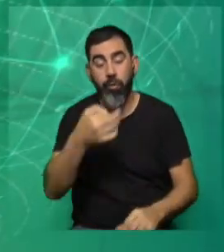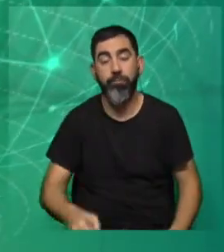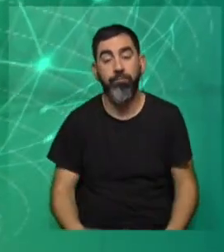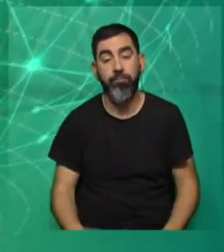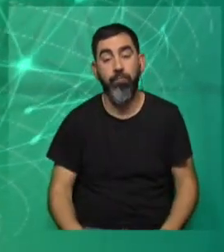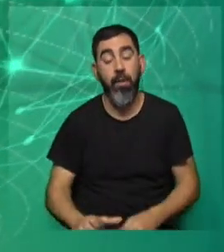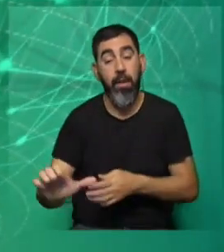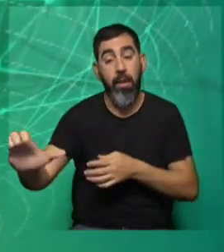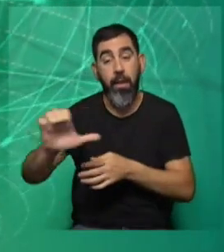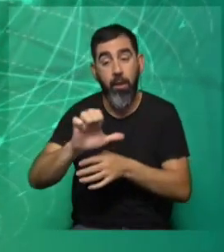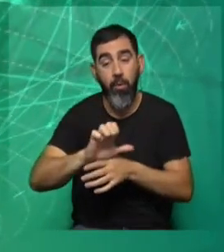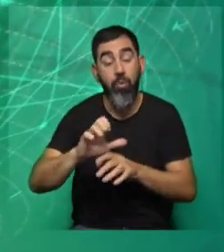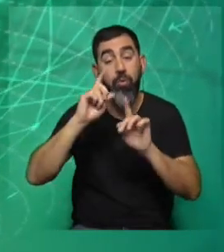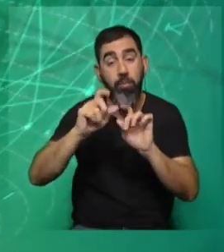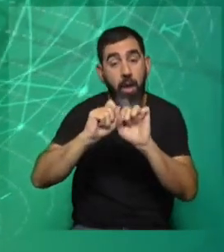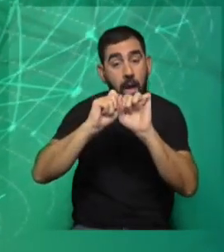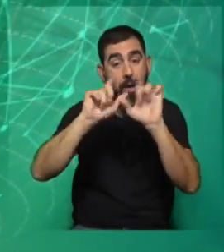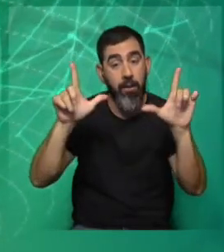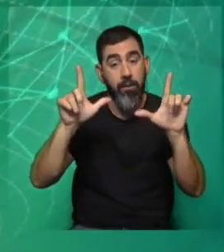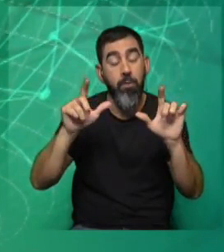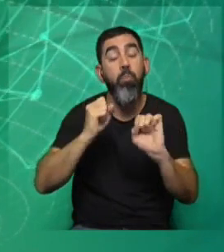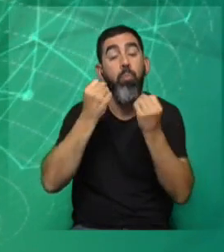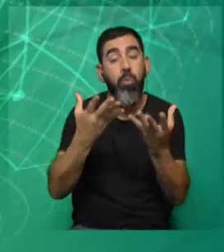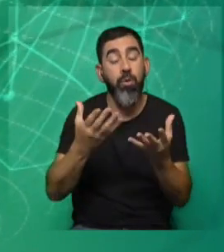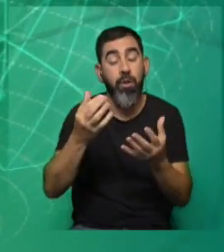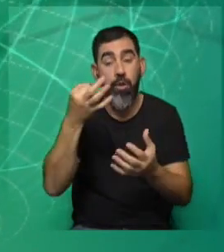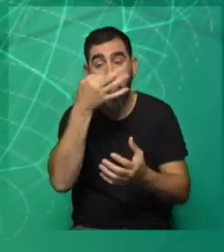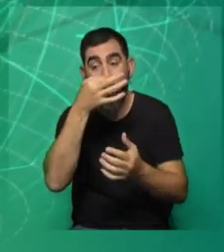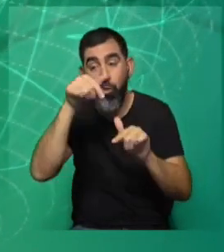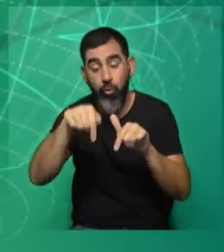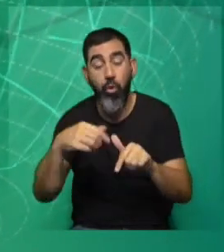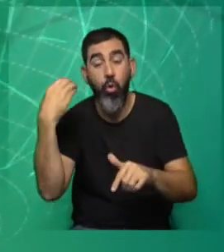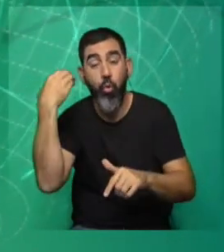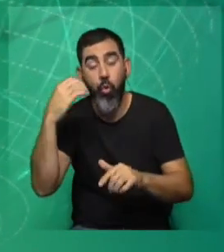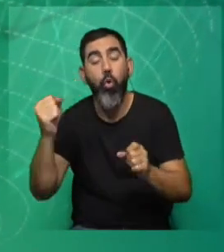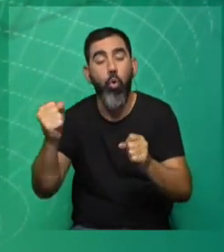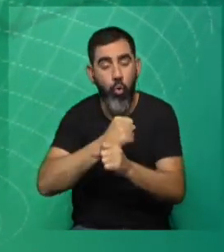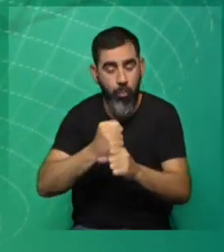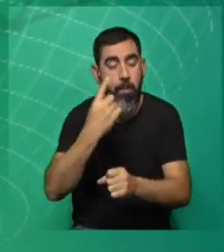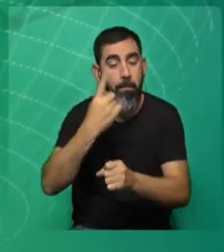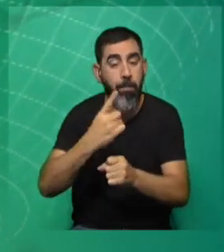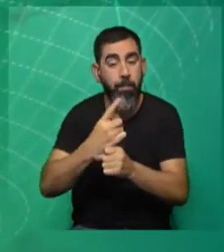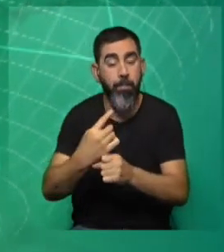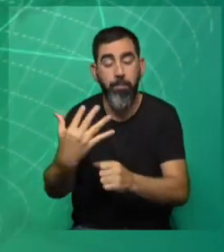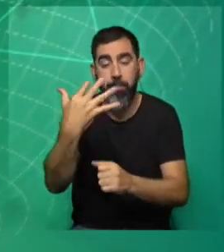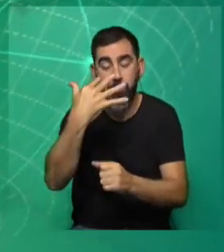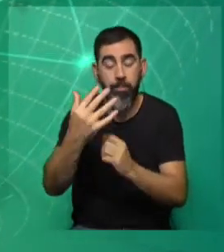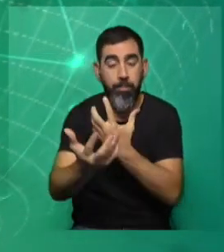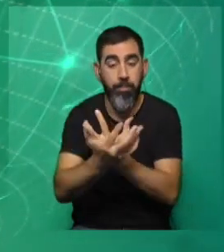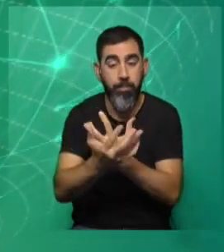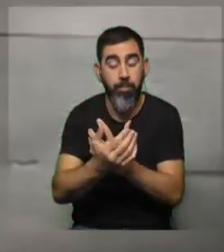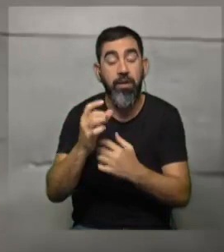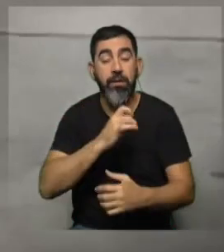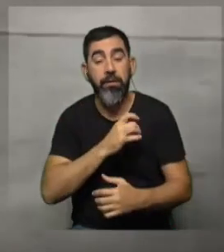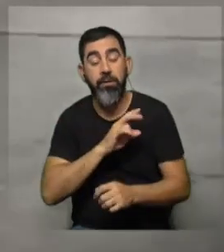en Ecuador se encendió una alerta por presencia de fentanilo Colombia confirmó las primeras intoxicaciones chile